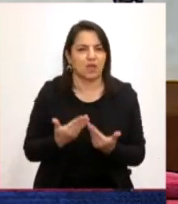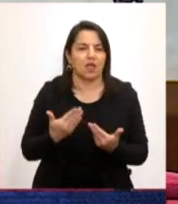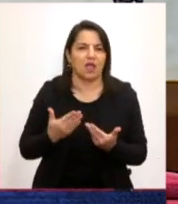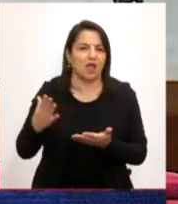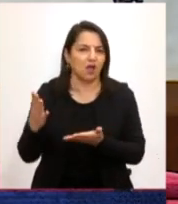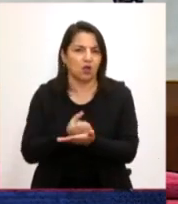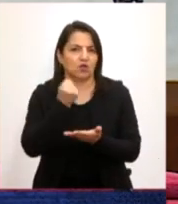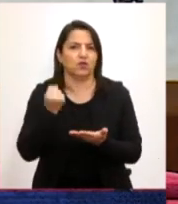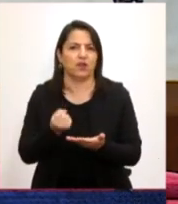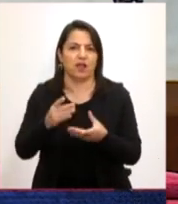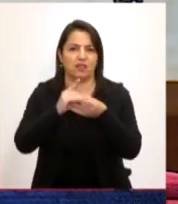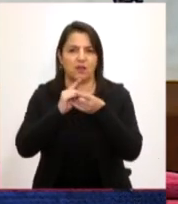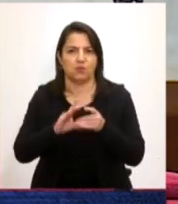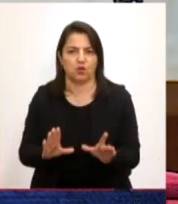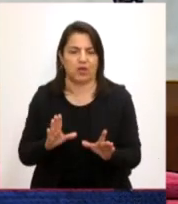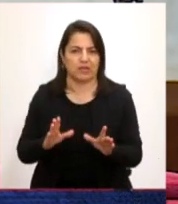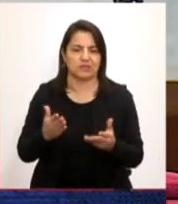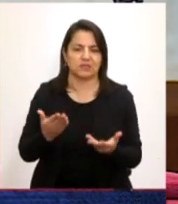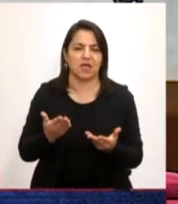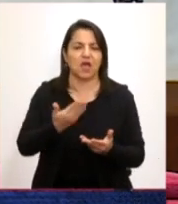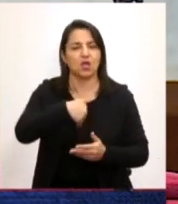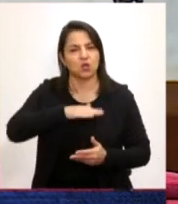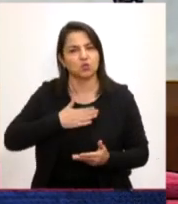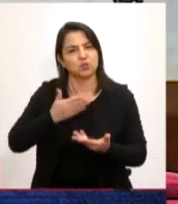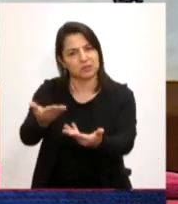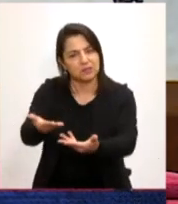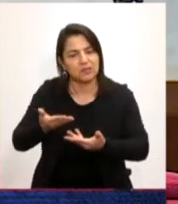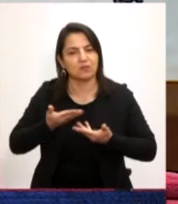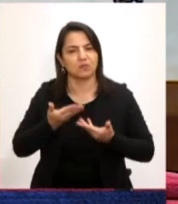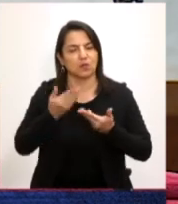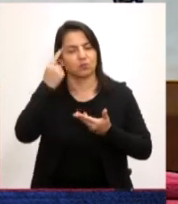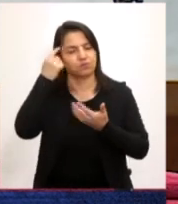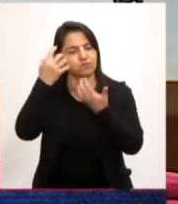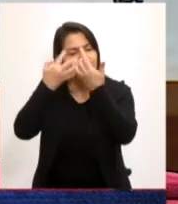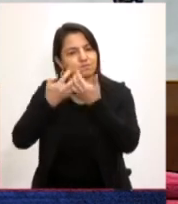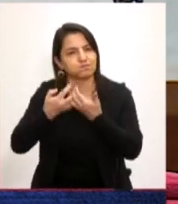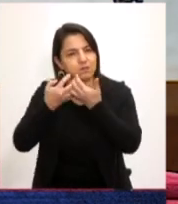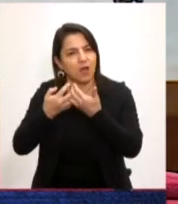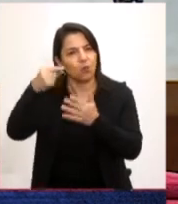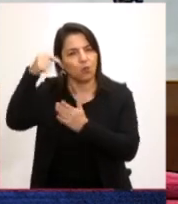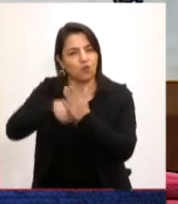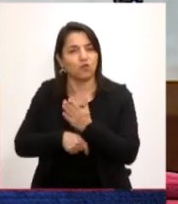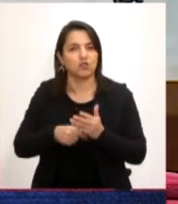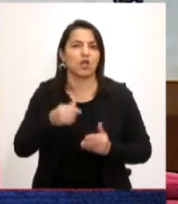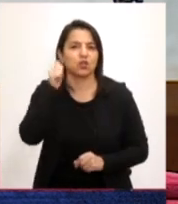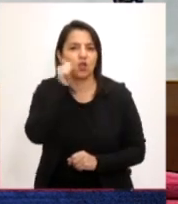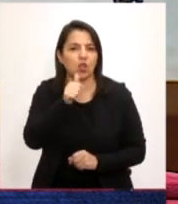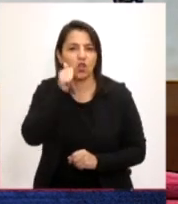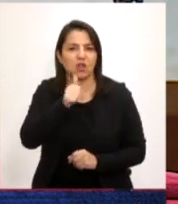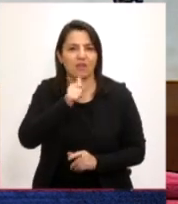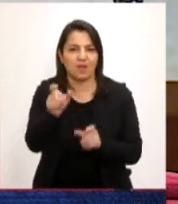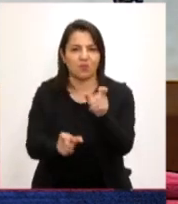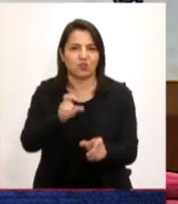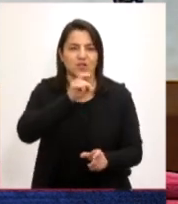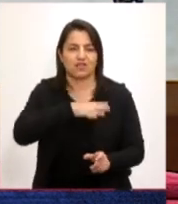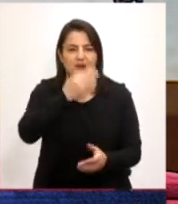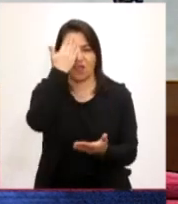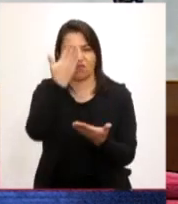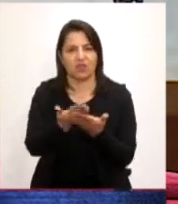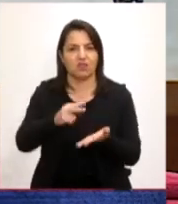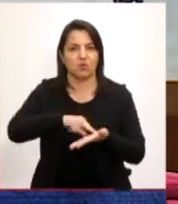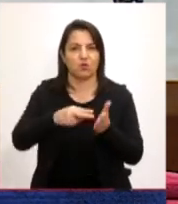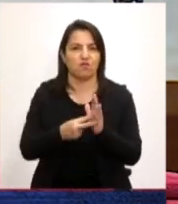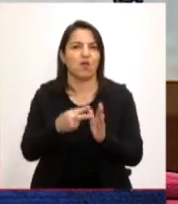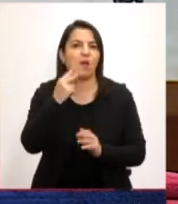Les invito a hacer de estas preguntas una reflexión profunda, porque si día a día los chilenos y chilenas enfrentan los problemas de la vida cotidiana,